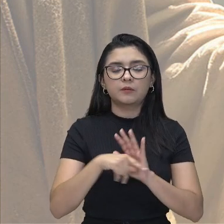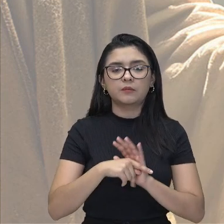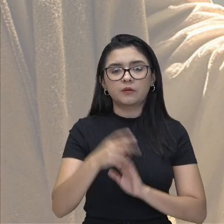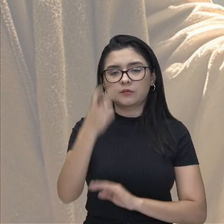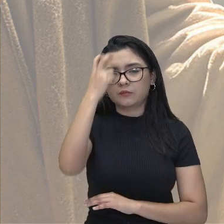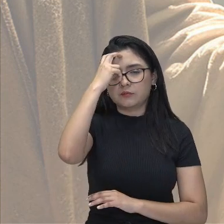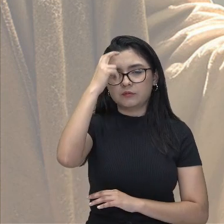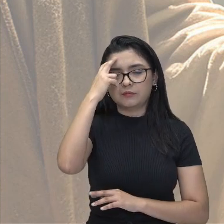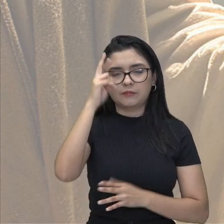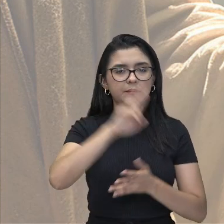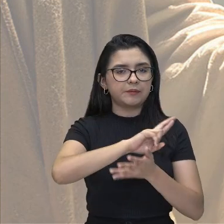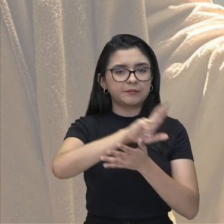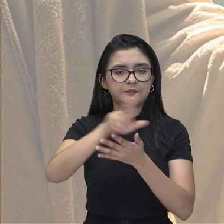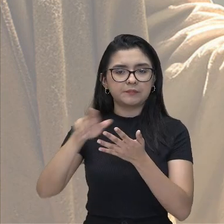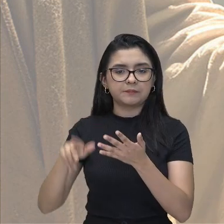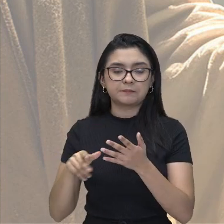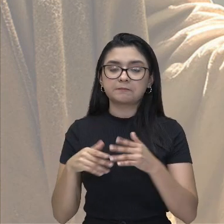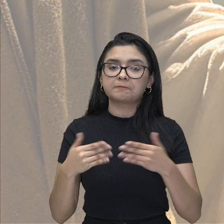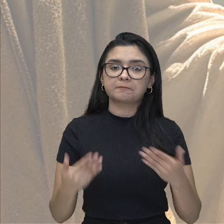tant